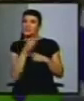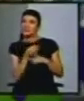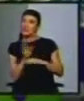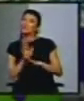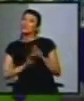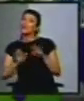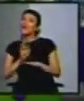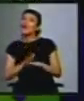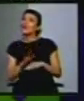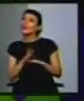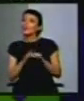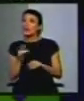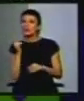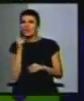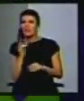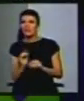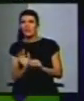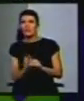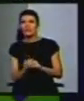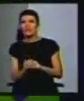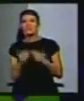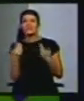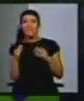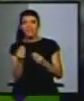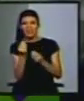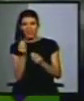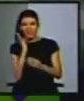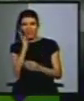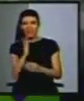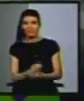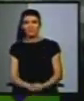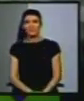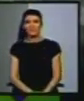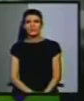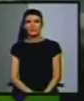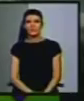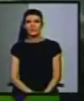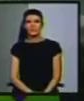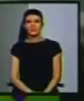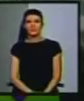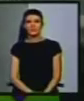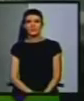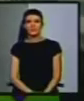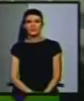muy... ¿Ya? Ya, chicos, buen viaje.